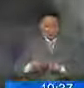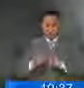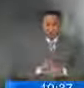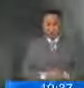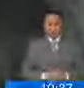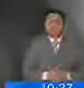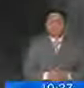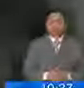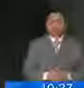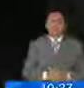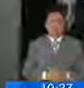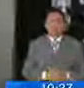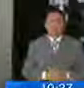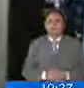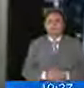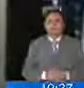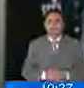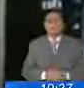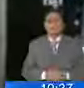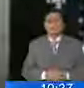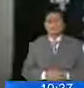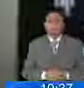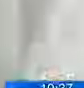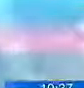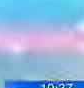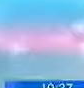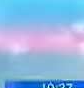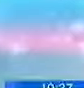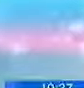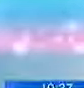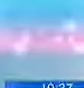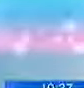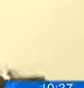Informó Alison Corral.